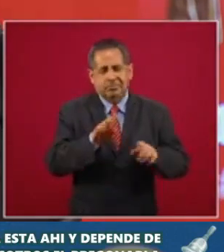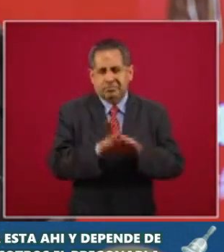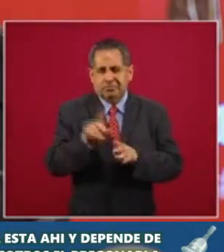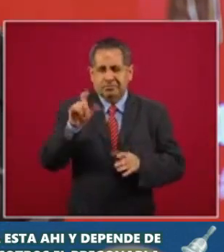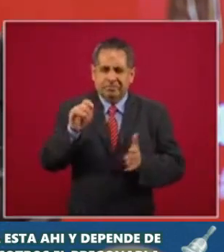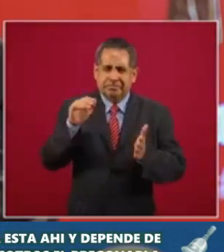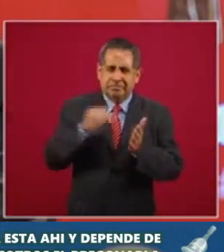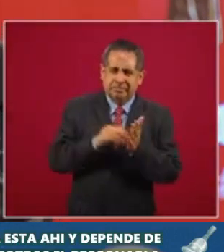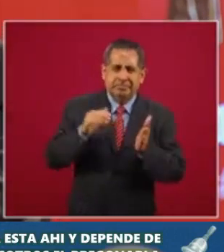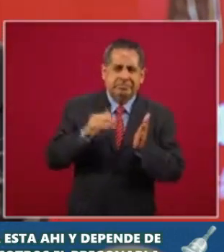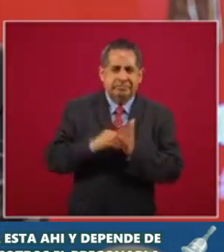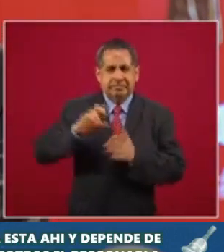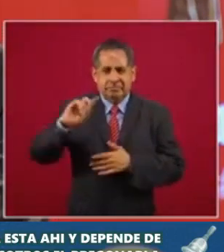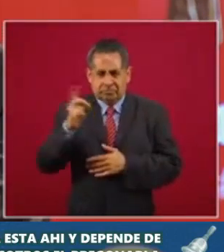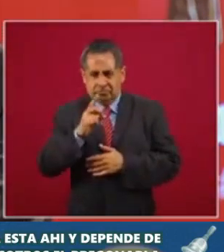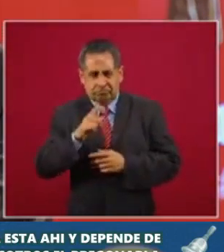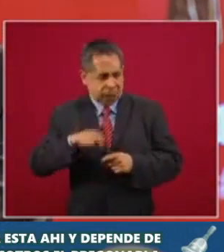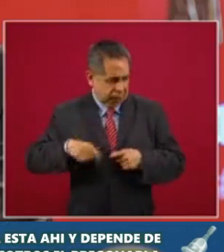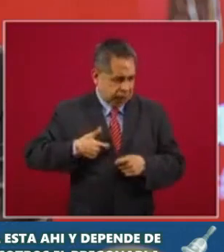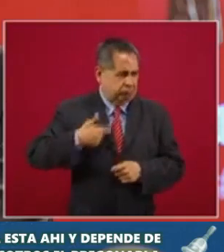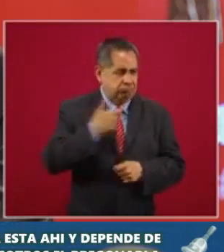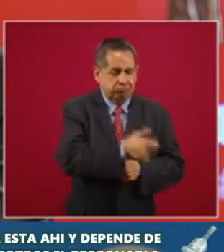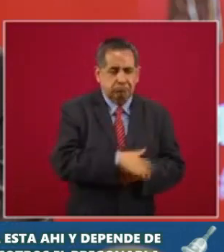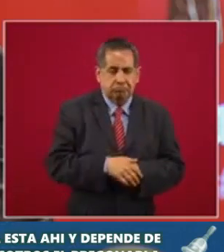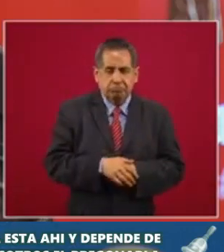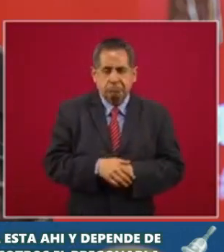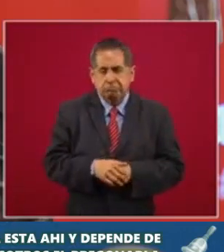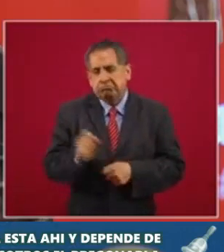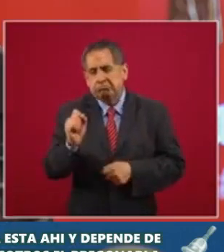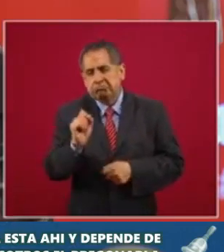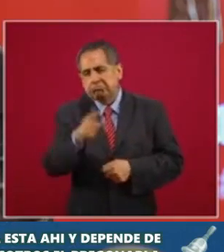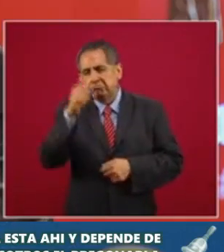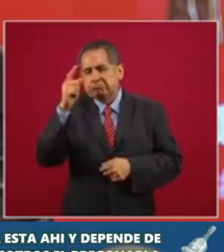mil millones de dólares y lo mismo